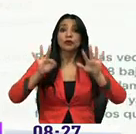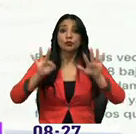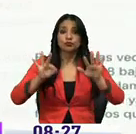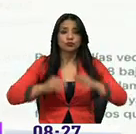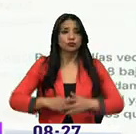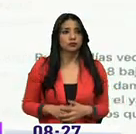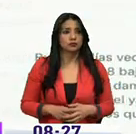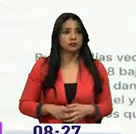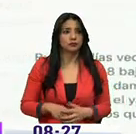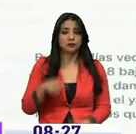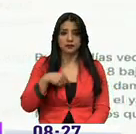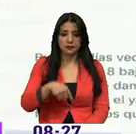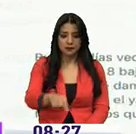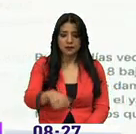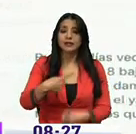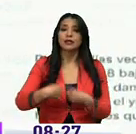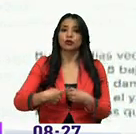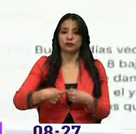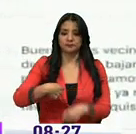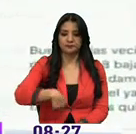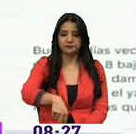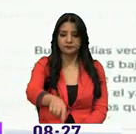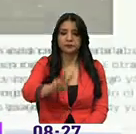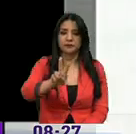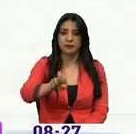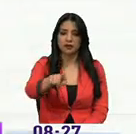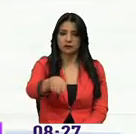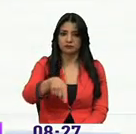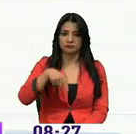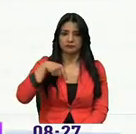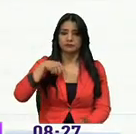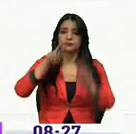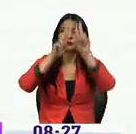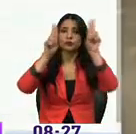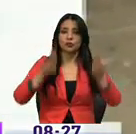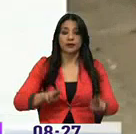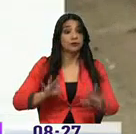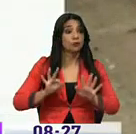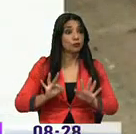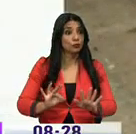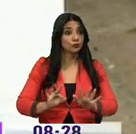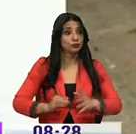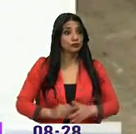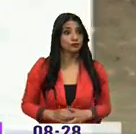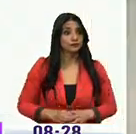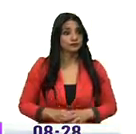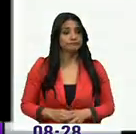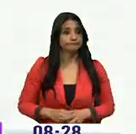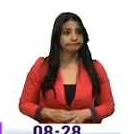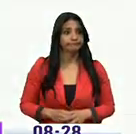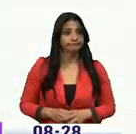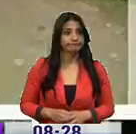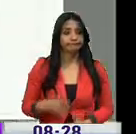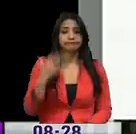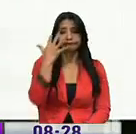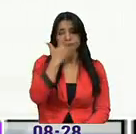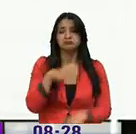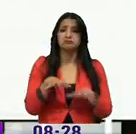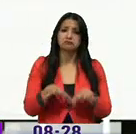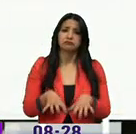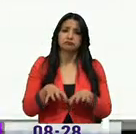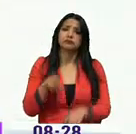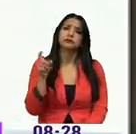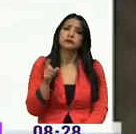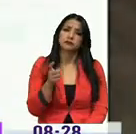de bajando, ¿no? Al Valle de los Chillos o subiendo, en el Puente 8, cualquiera de los dos. Miren, un hermoso peludo que necesita un